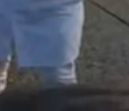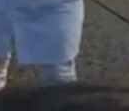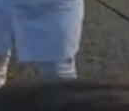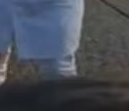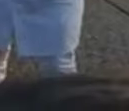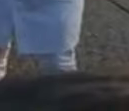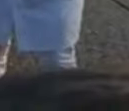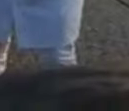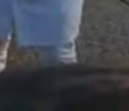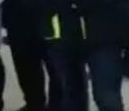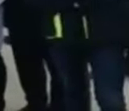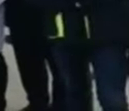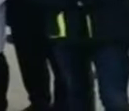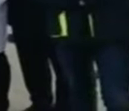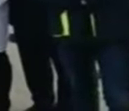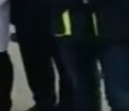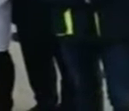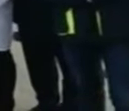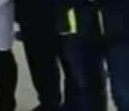somos lo mismo